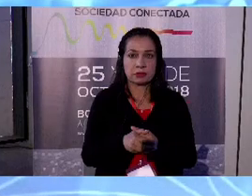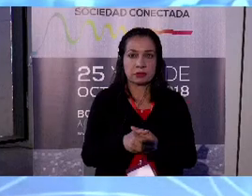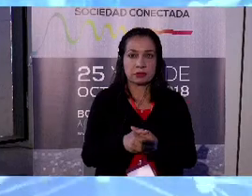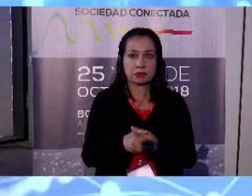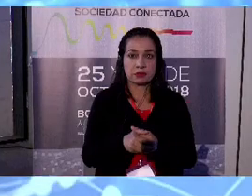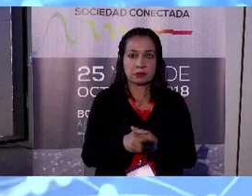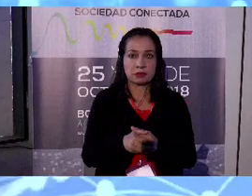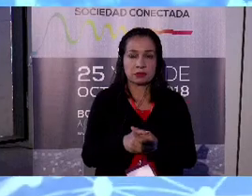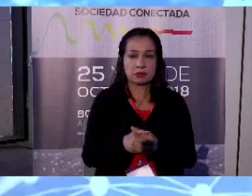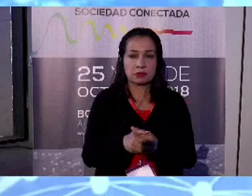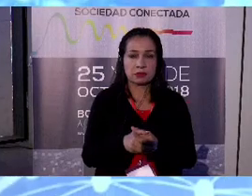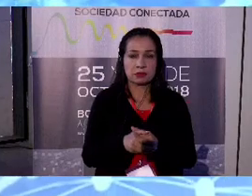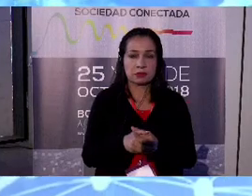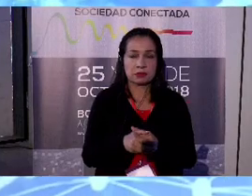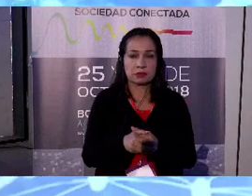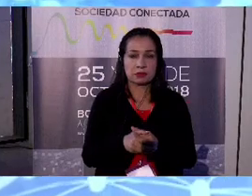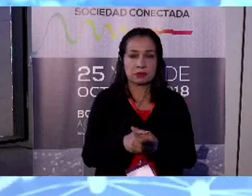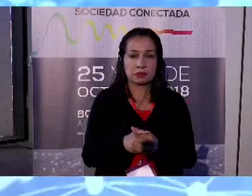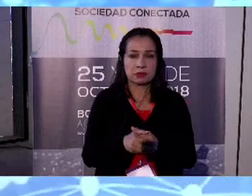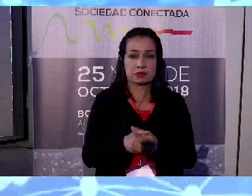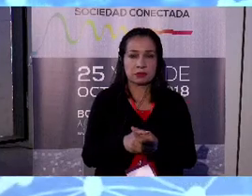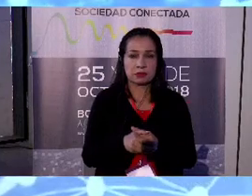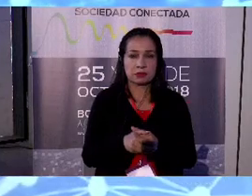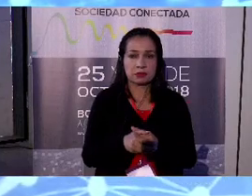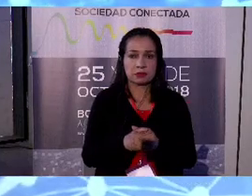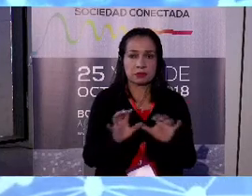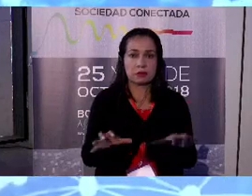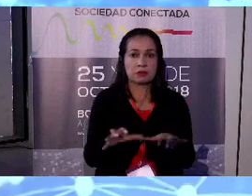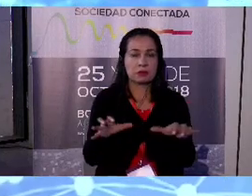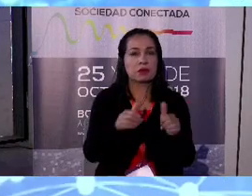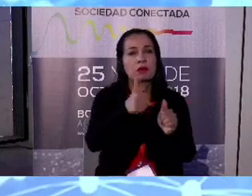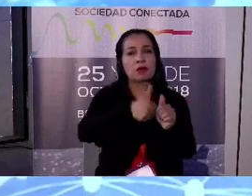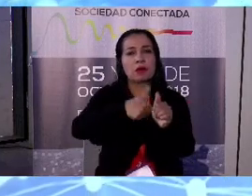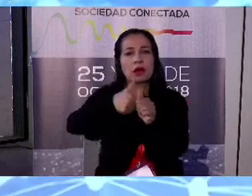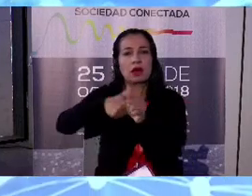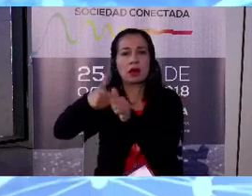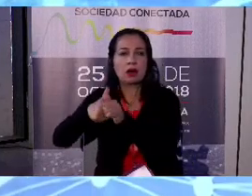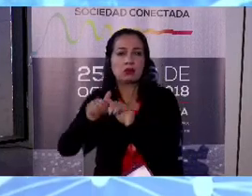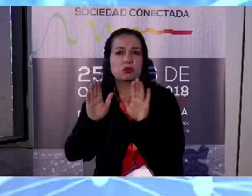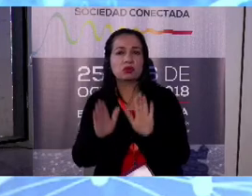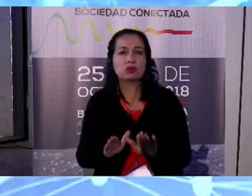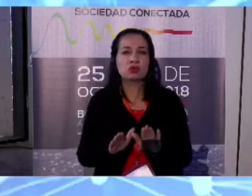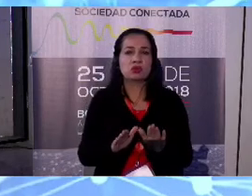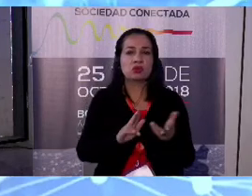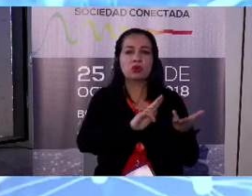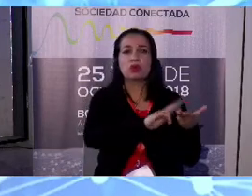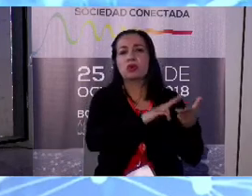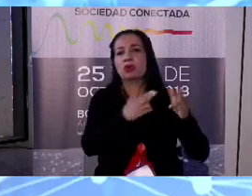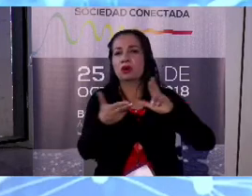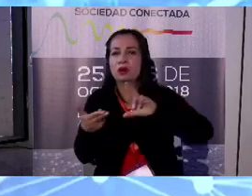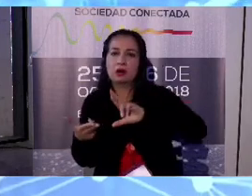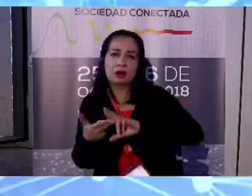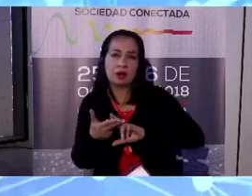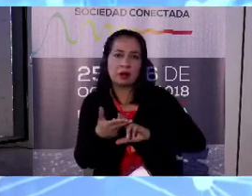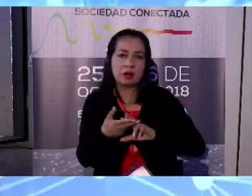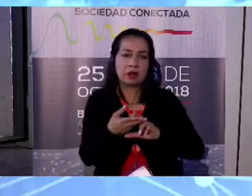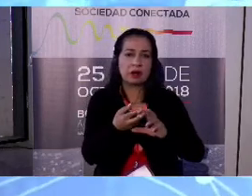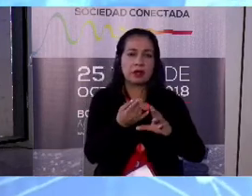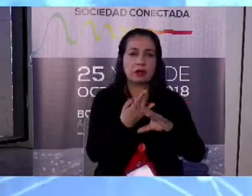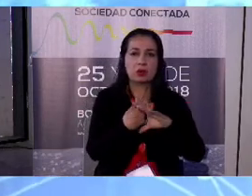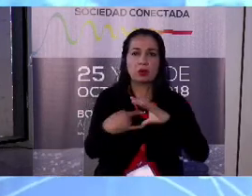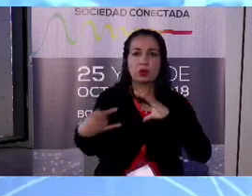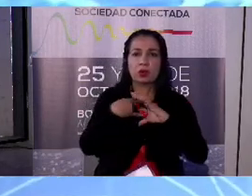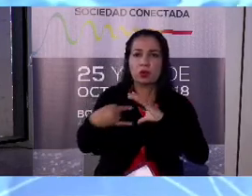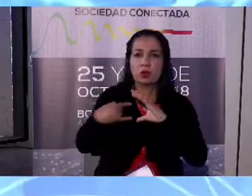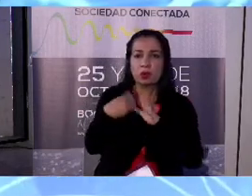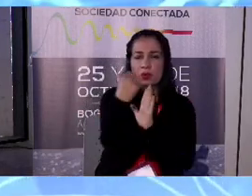esto cada evento corresponde a un flujo de paquete de datos